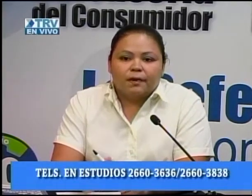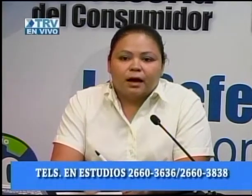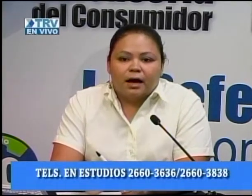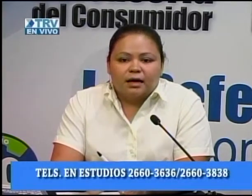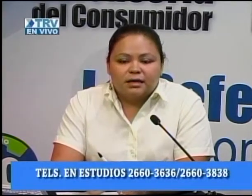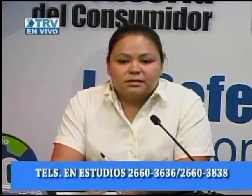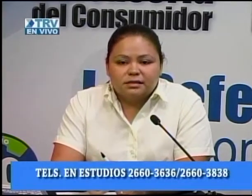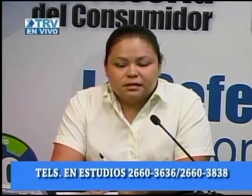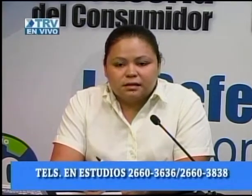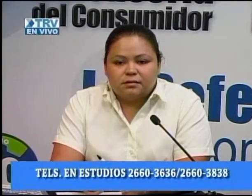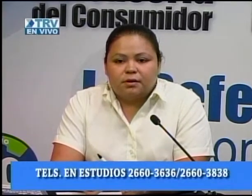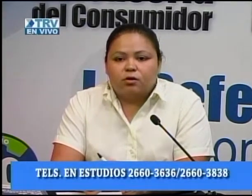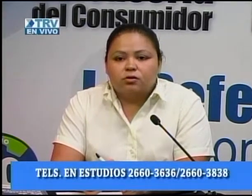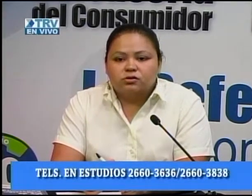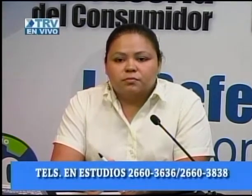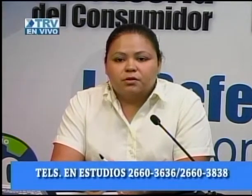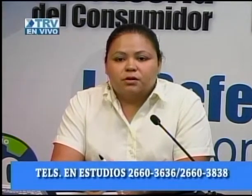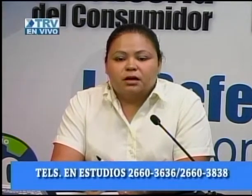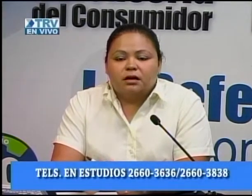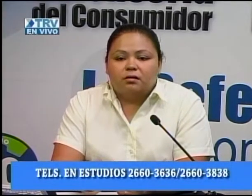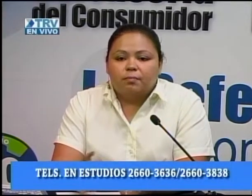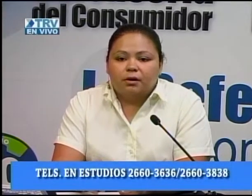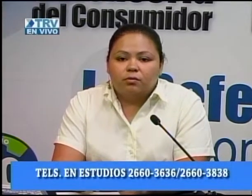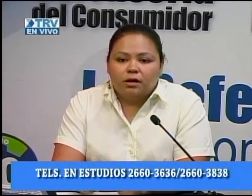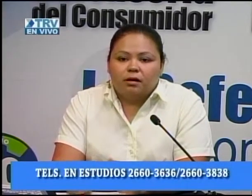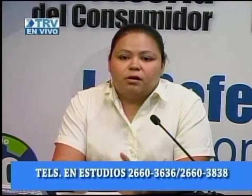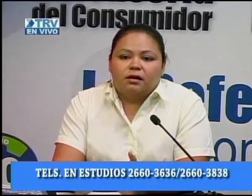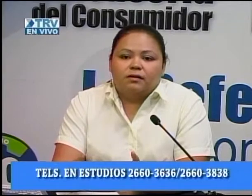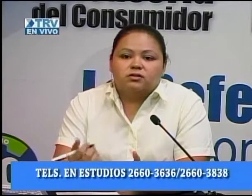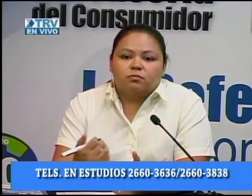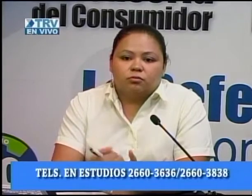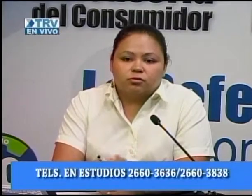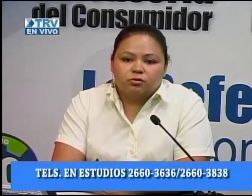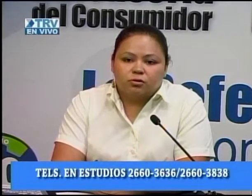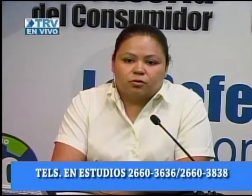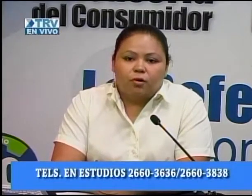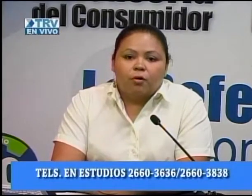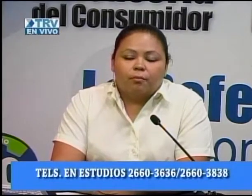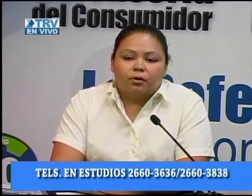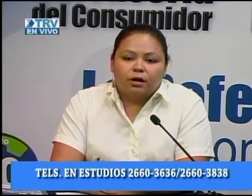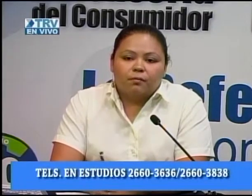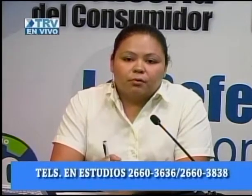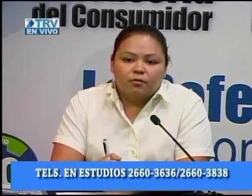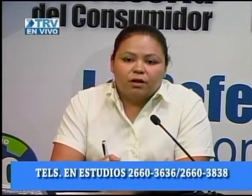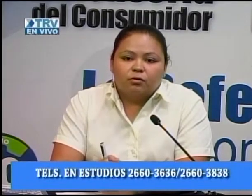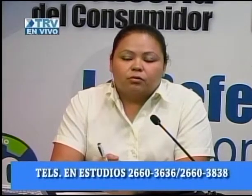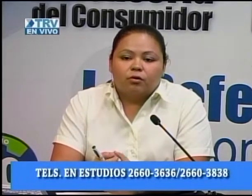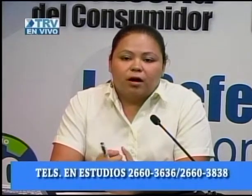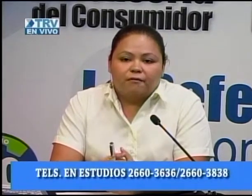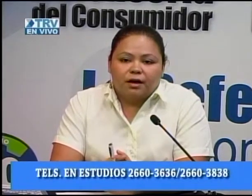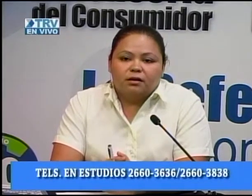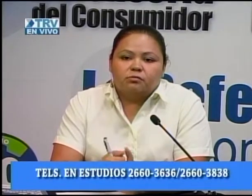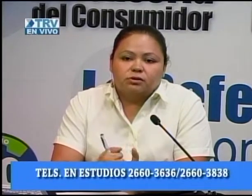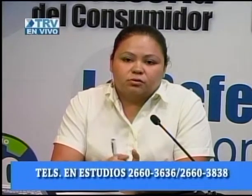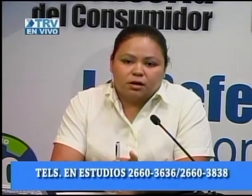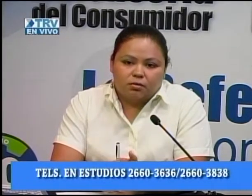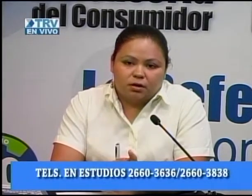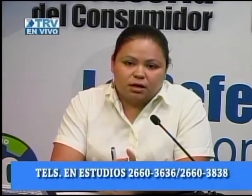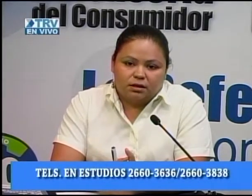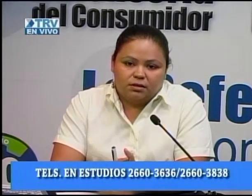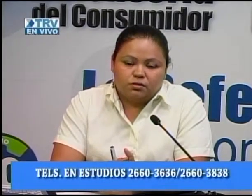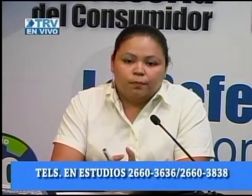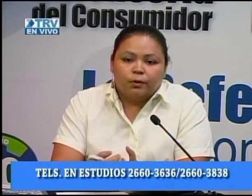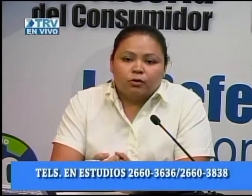ellos. Ahí decirle, estimados consumidores, que los perjudicados a la vez somos nosotros, porque el proveedor nos afecta nuestro